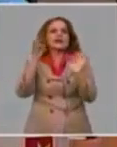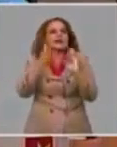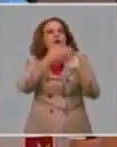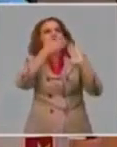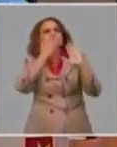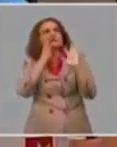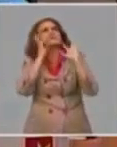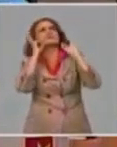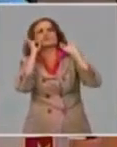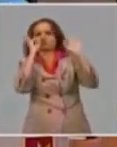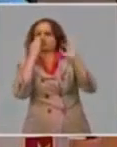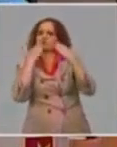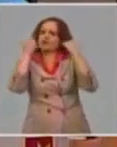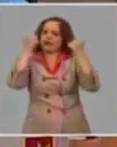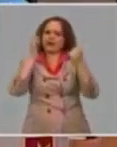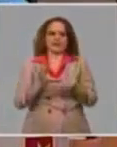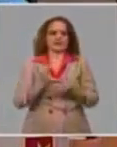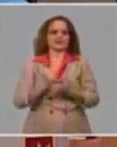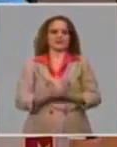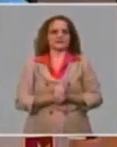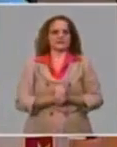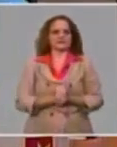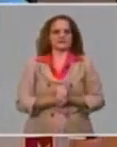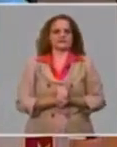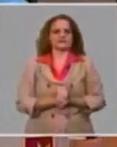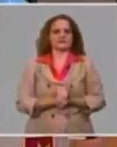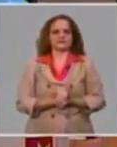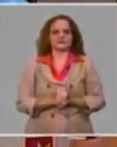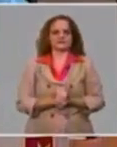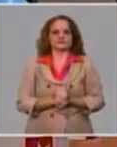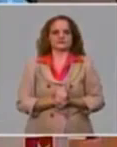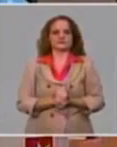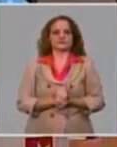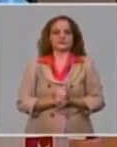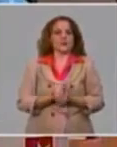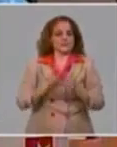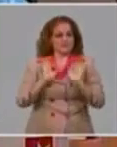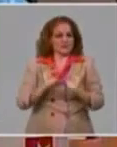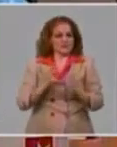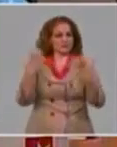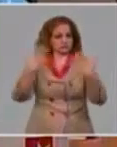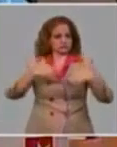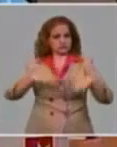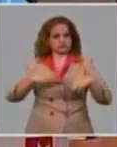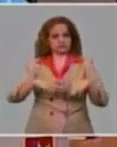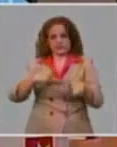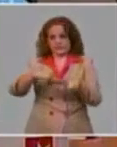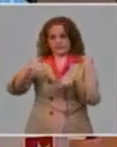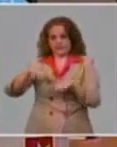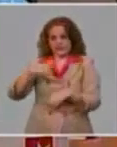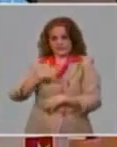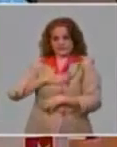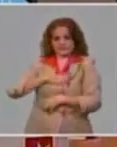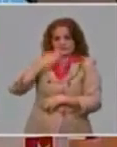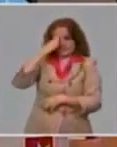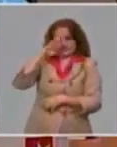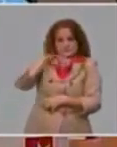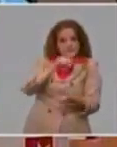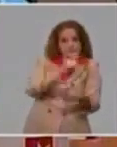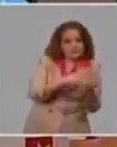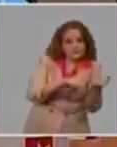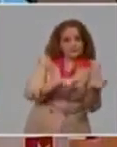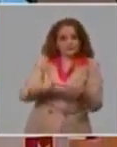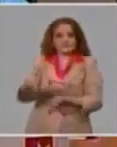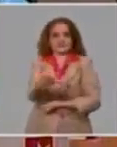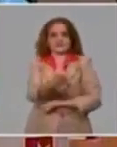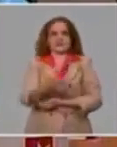construcciones que hagamos. La producción local de materiales produce 57 renglones que son directos de la